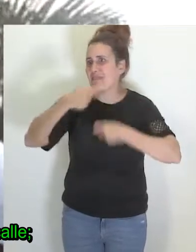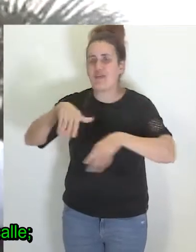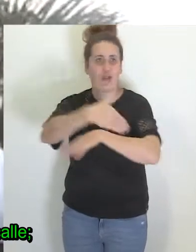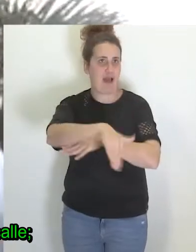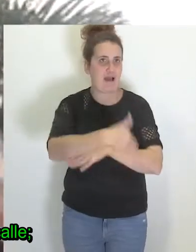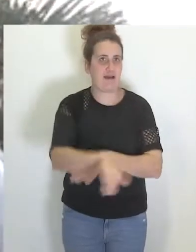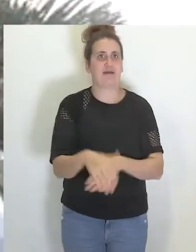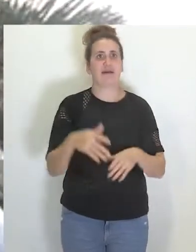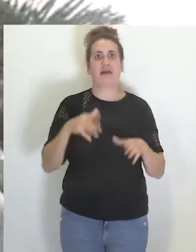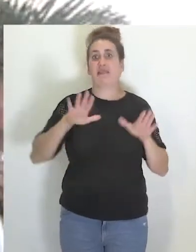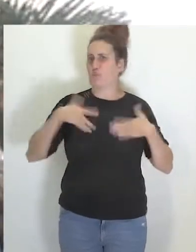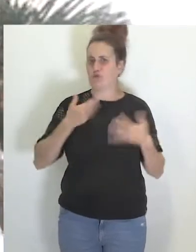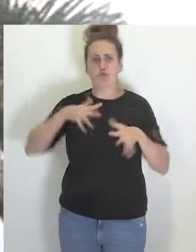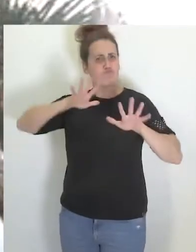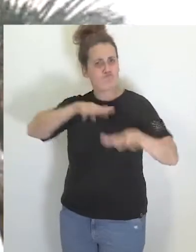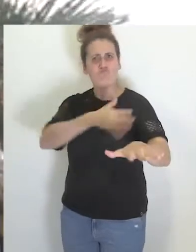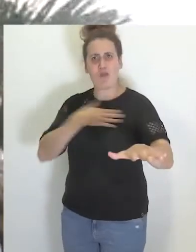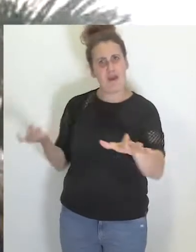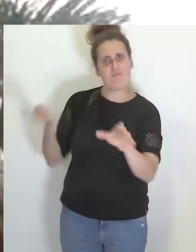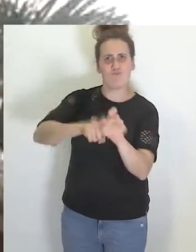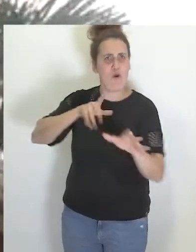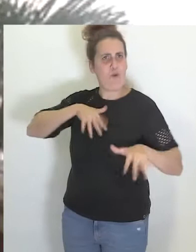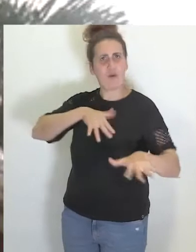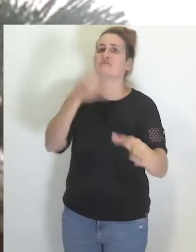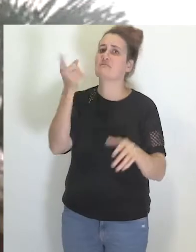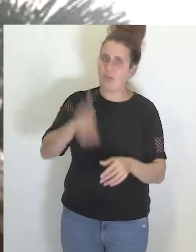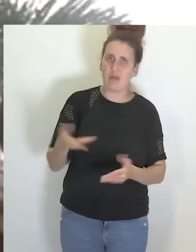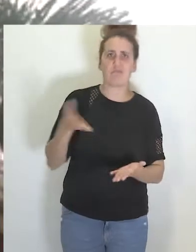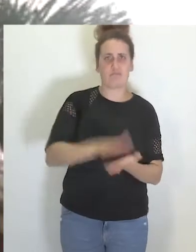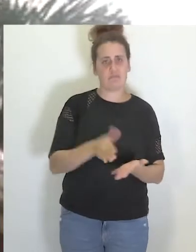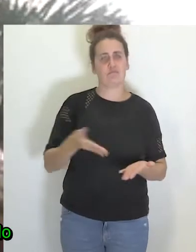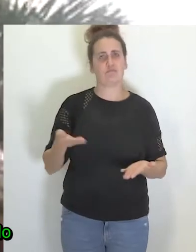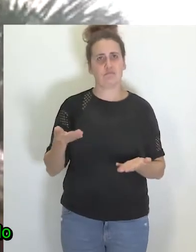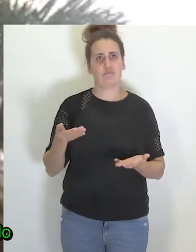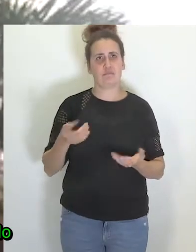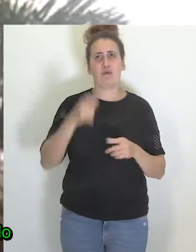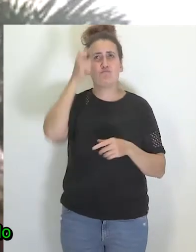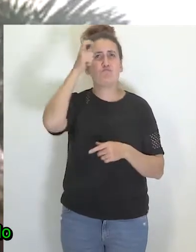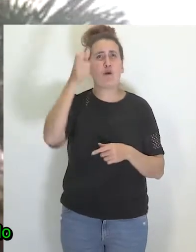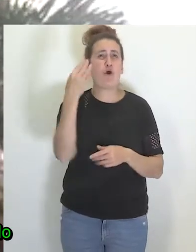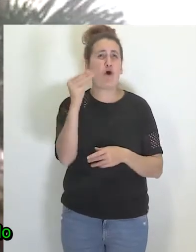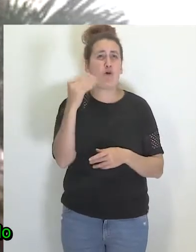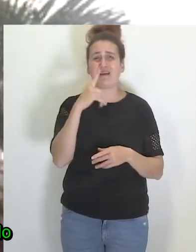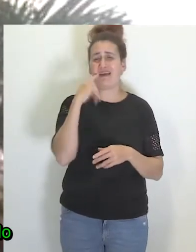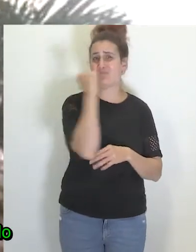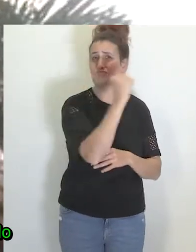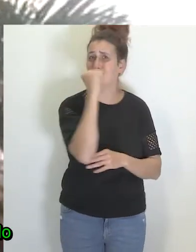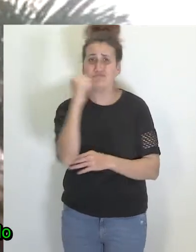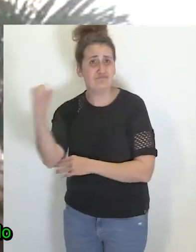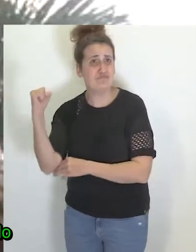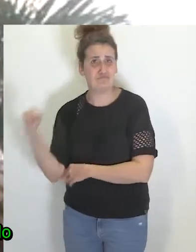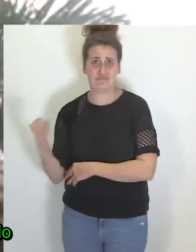vendiendo en la calle y de pronto se sumaban y también morían. Era un pueblo joven que estaba siendo